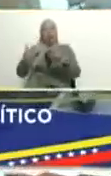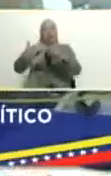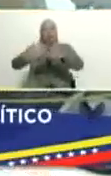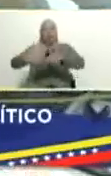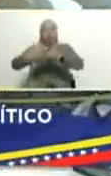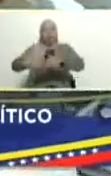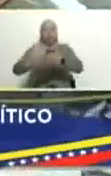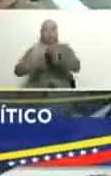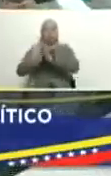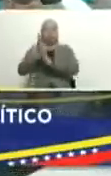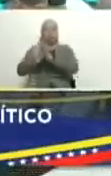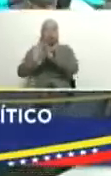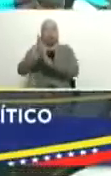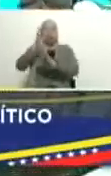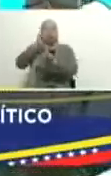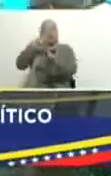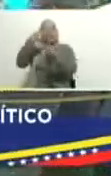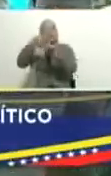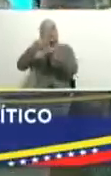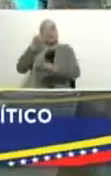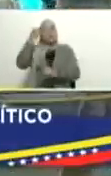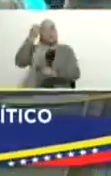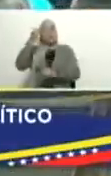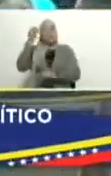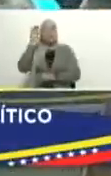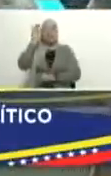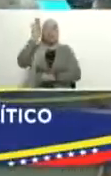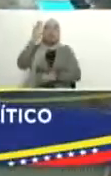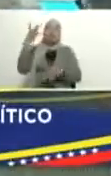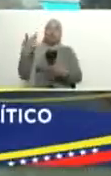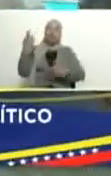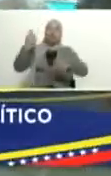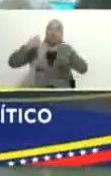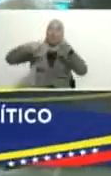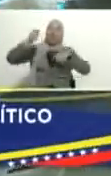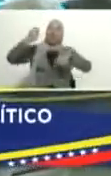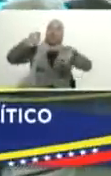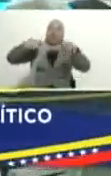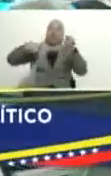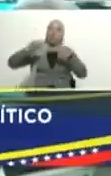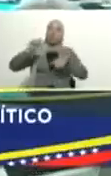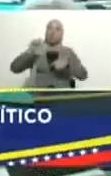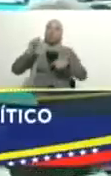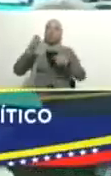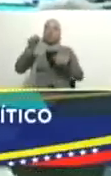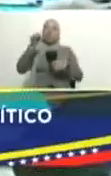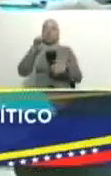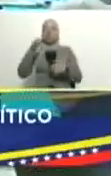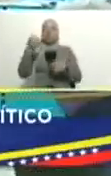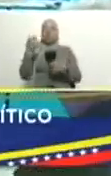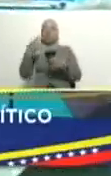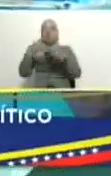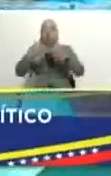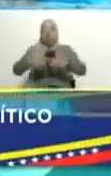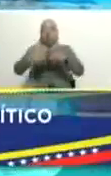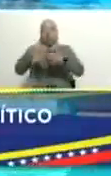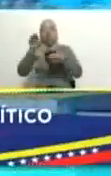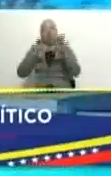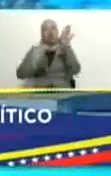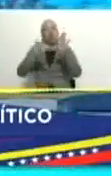mantienen las tendencias positivas del crecimiento, del comercio, del agro, de la industria, del